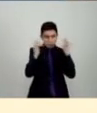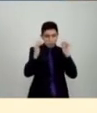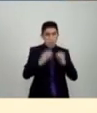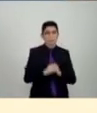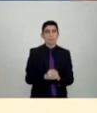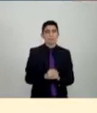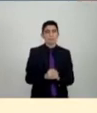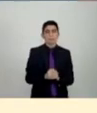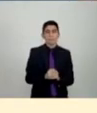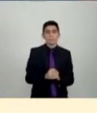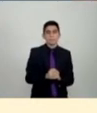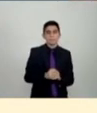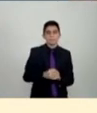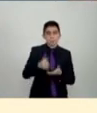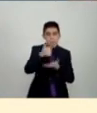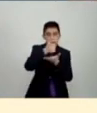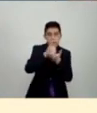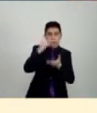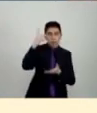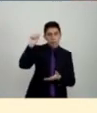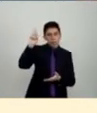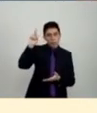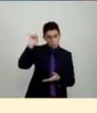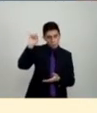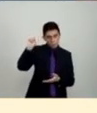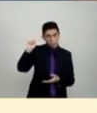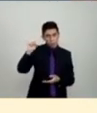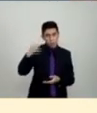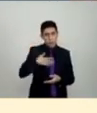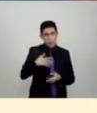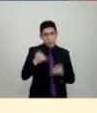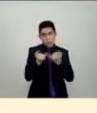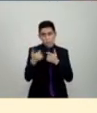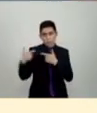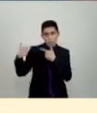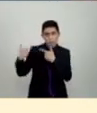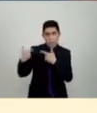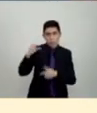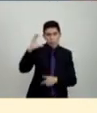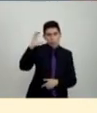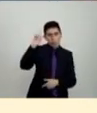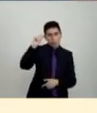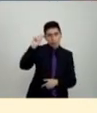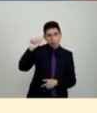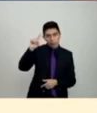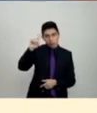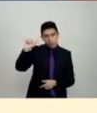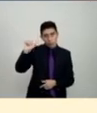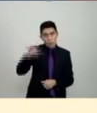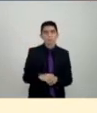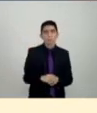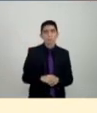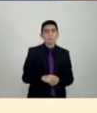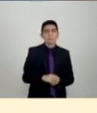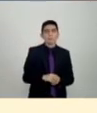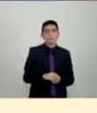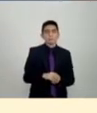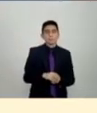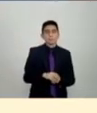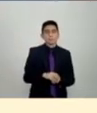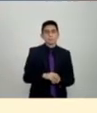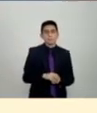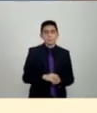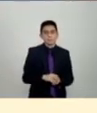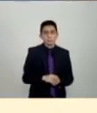París porque, fíjate, yo soy también de la generación de Cortázar, que leía Rayuela, pues básicamente casi